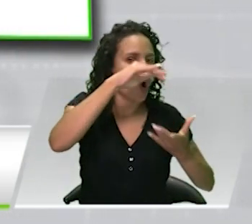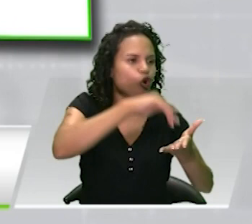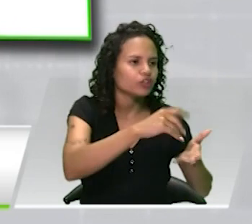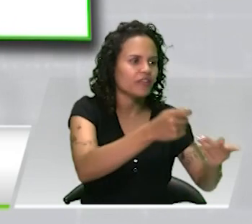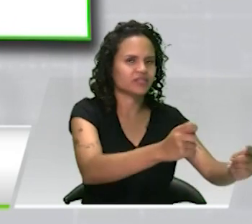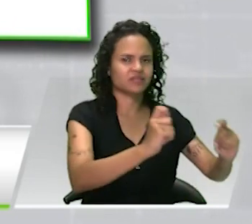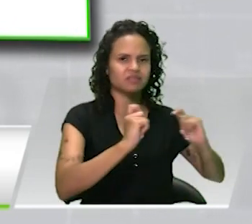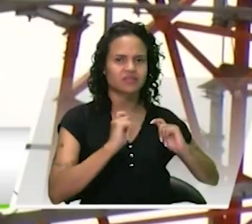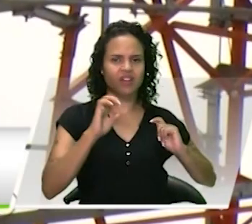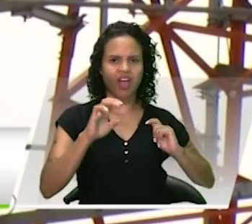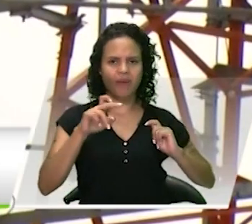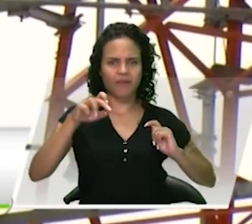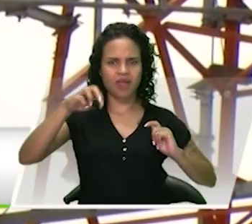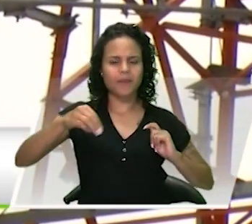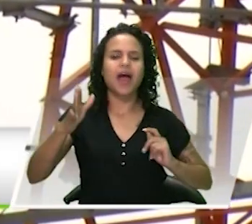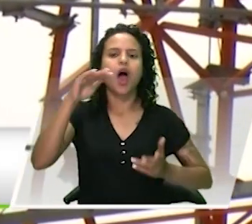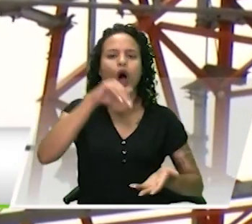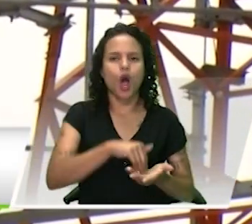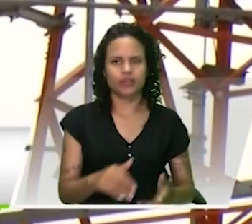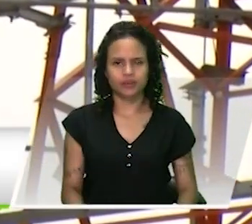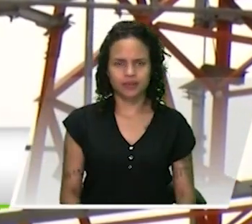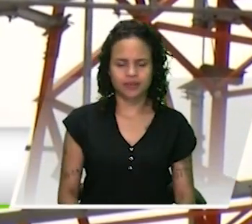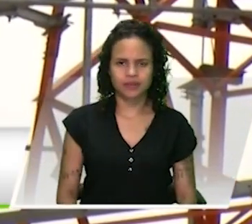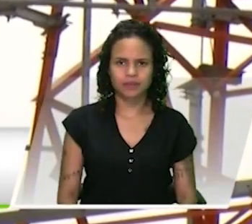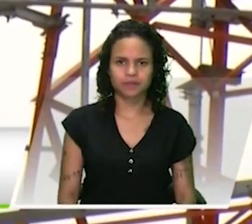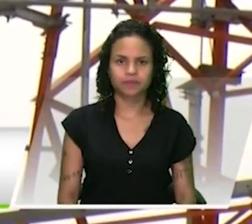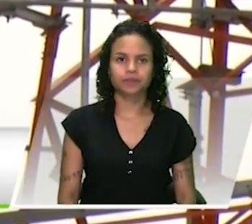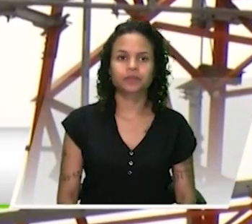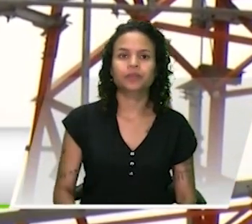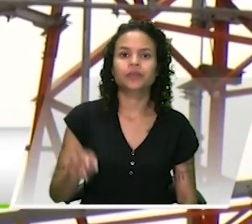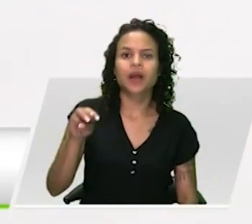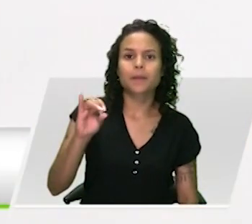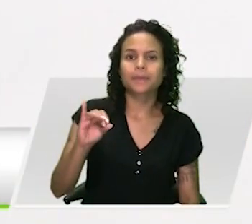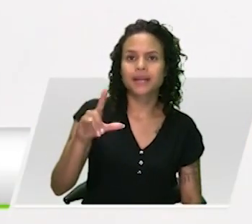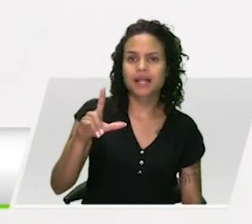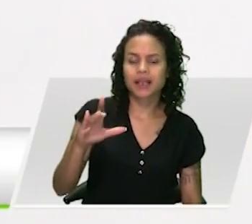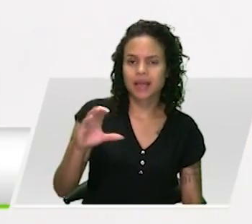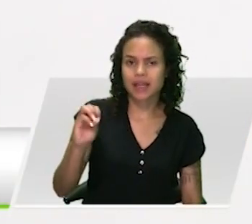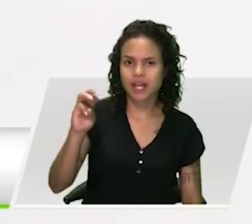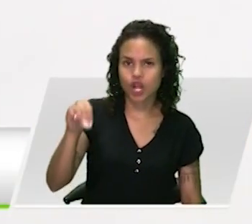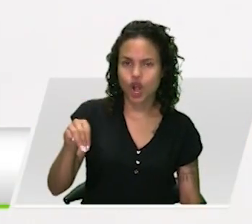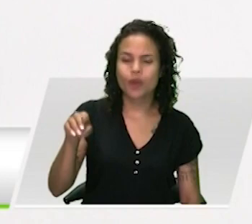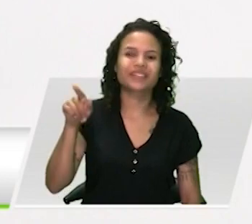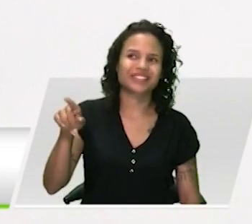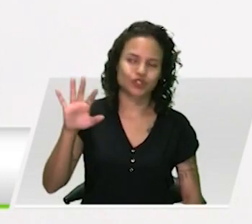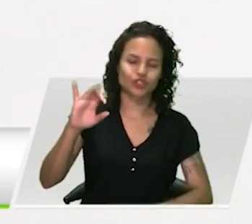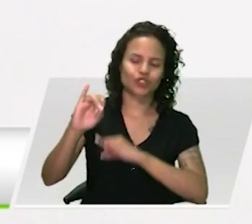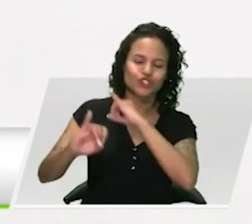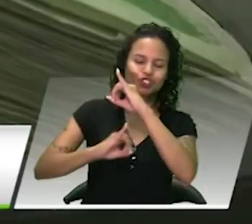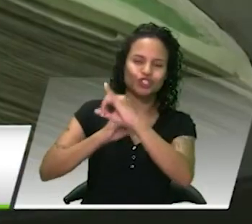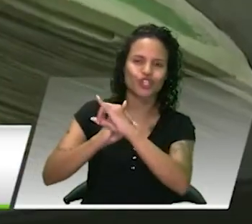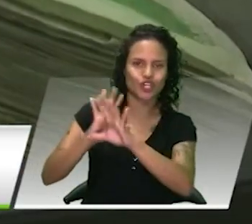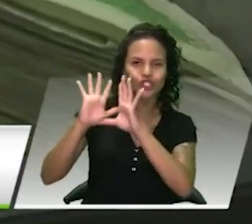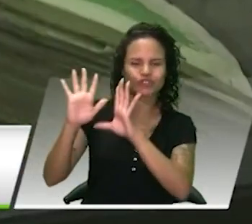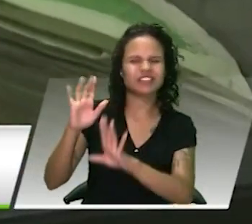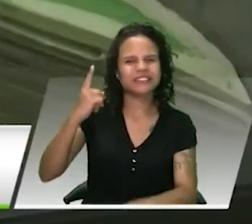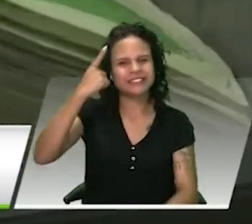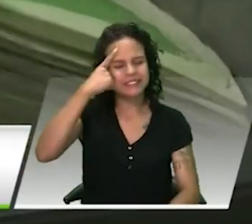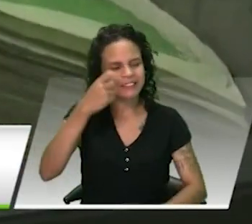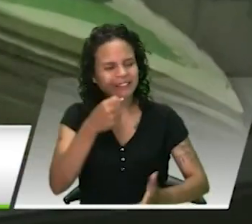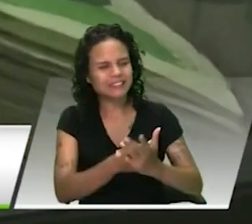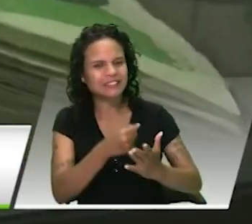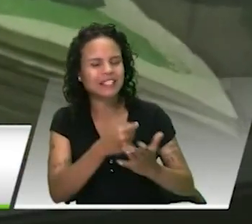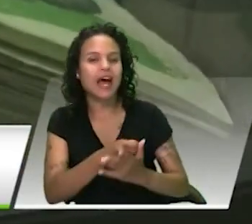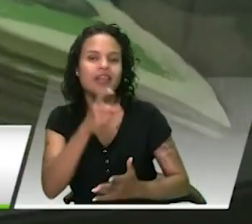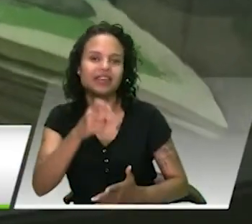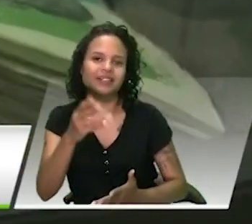por EPM. Millicom, el otro accionista de origen extranjero, insiste en la necesidad de capitalizar a Tigo, que